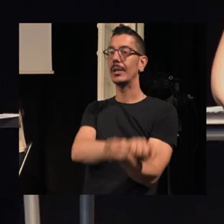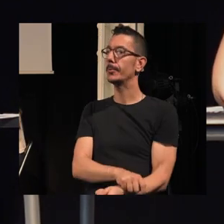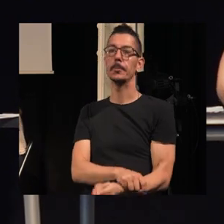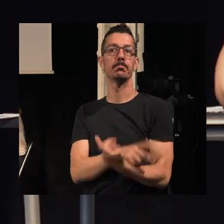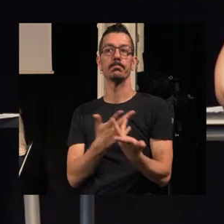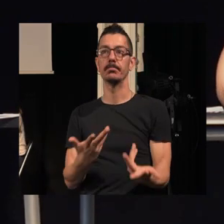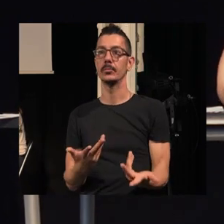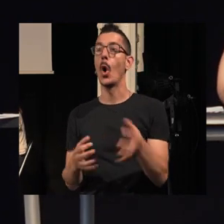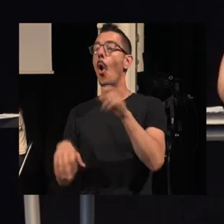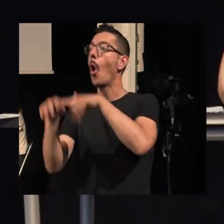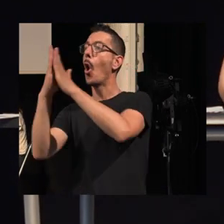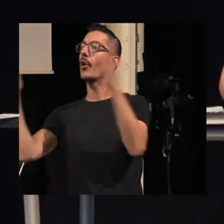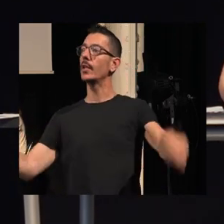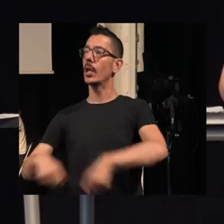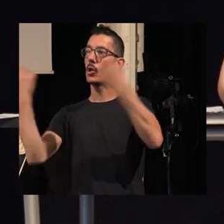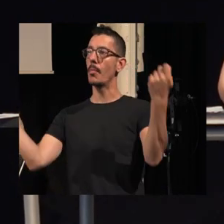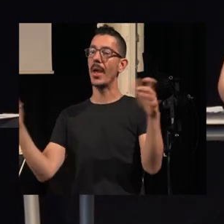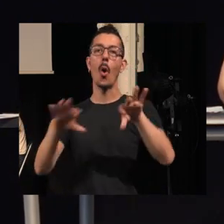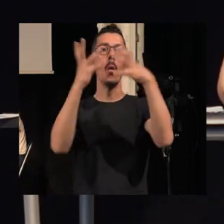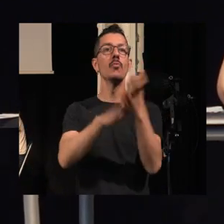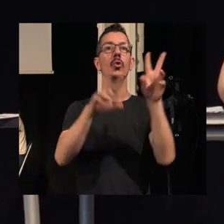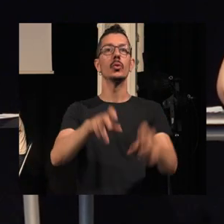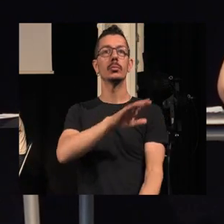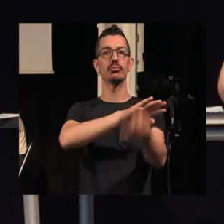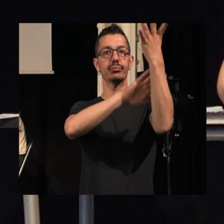mundos, ciertos órdenes y ciertas